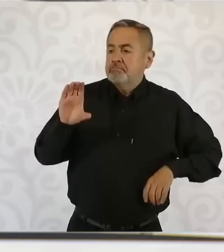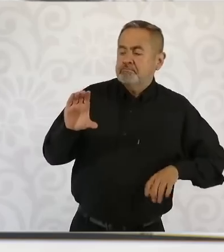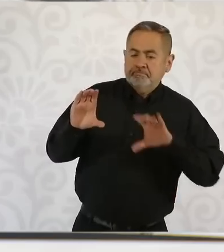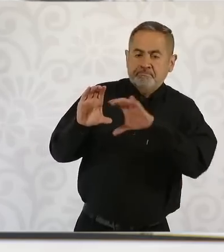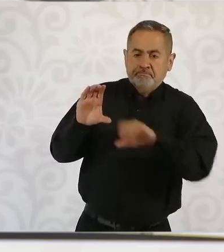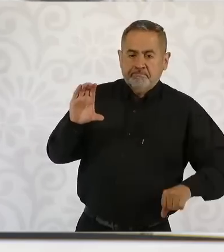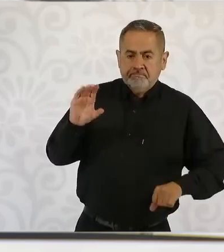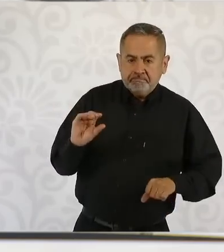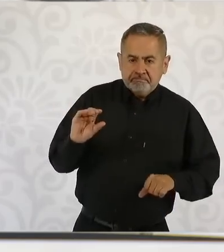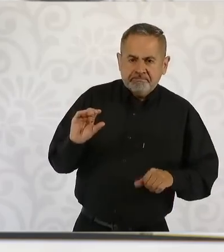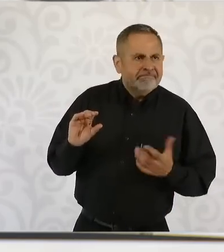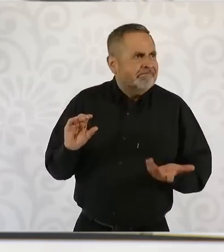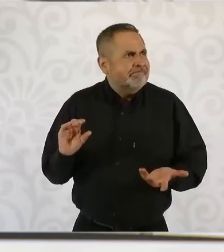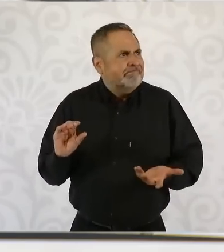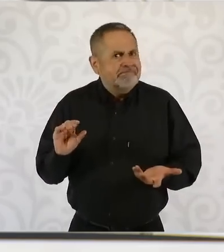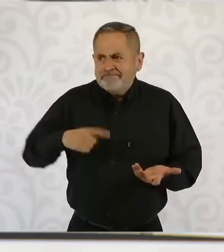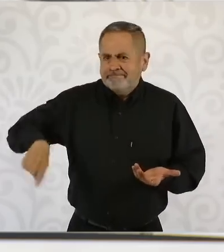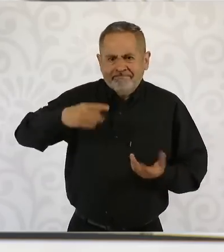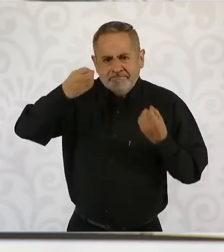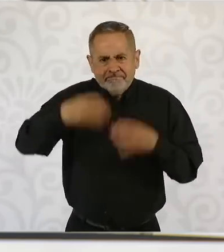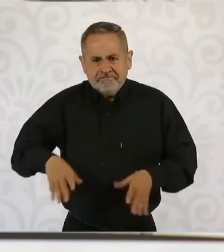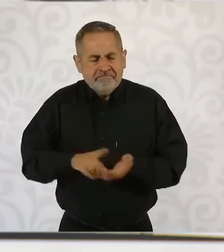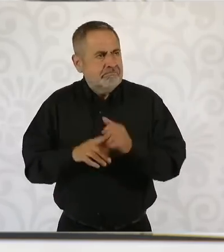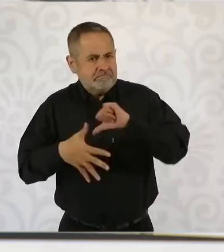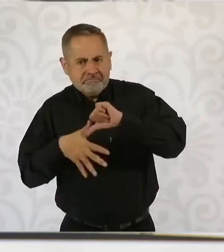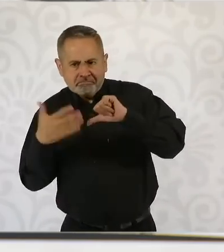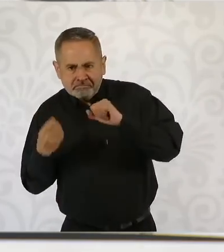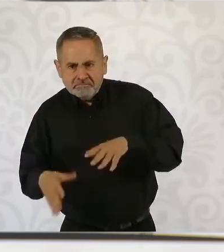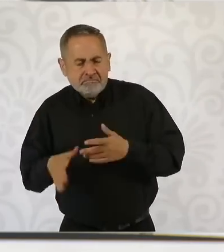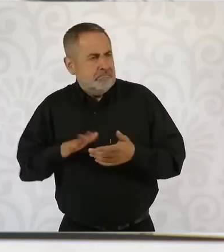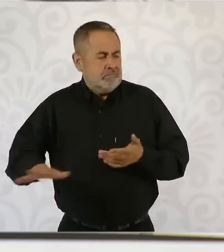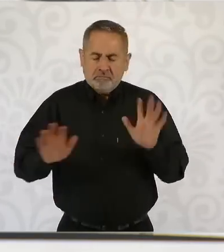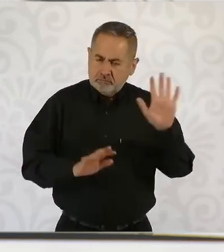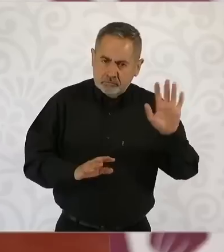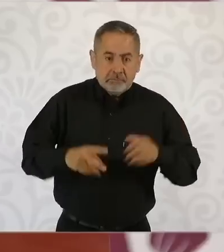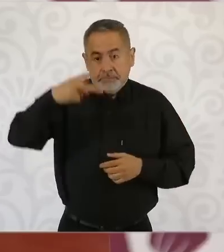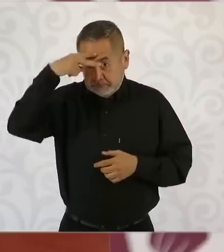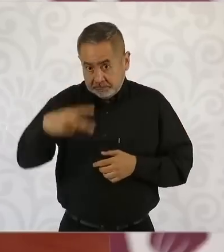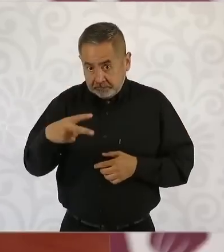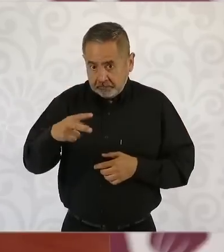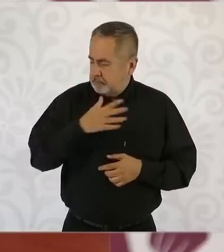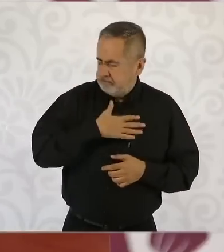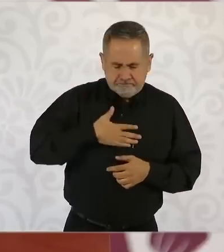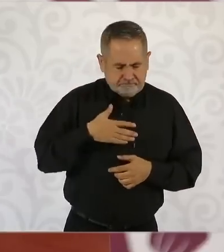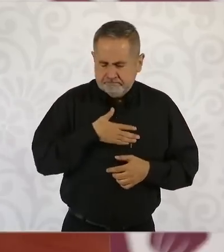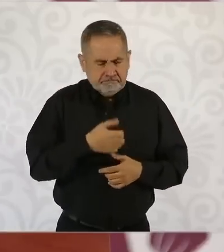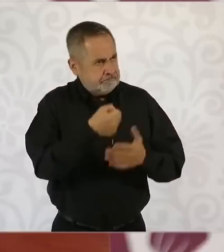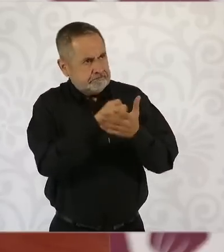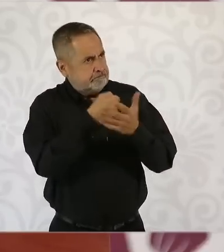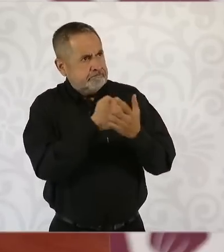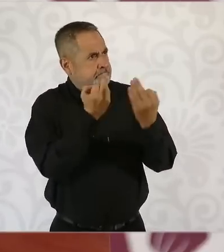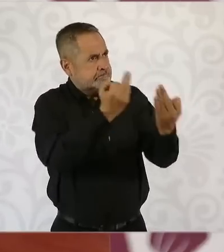los países, incluso para India. Pero en realidad México es el único que hemos estado